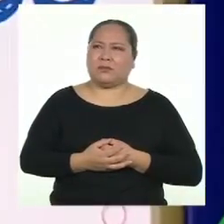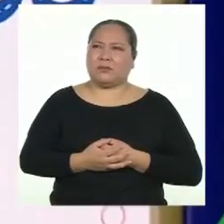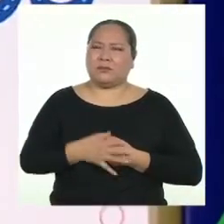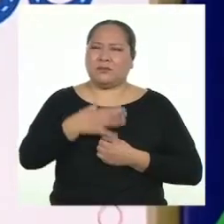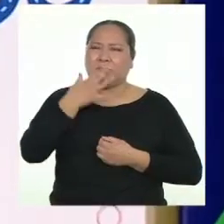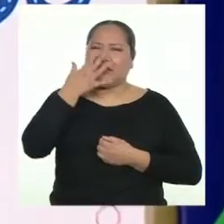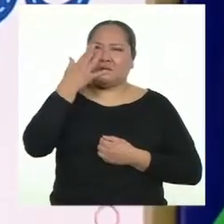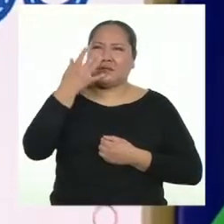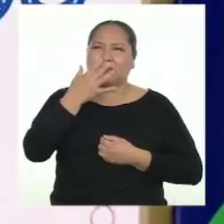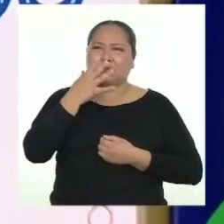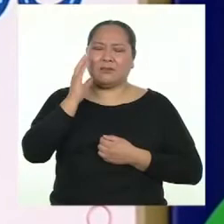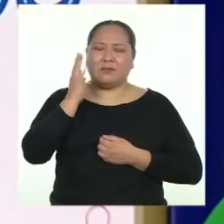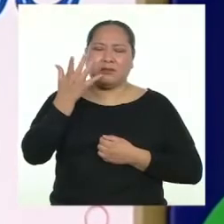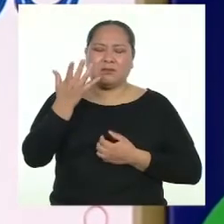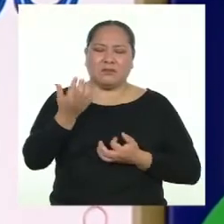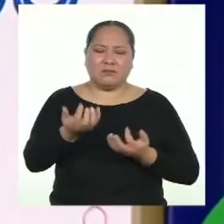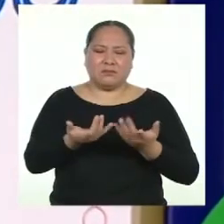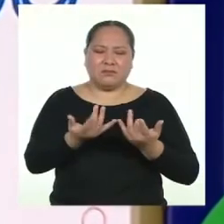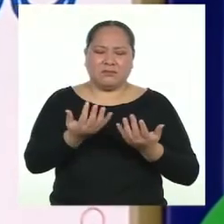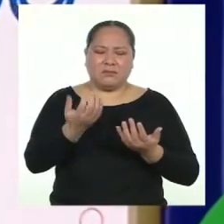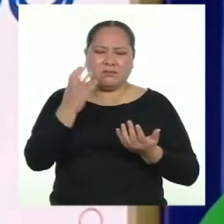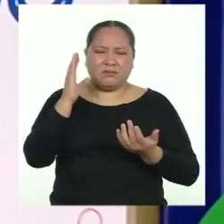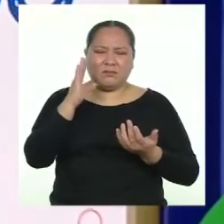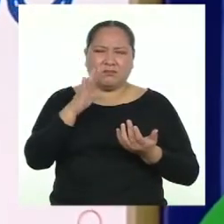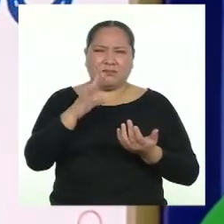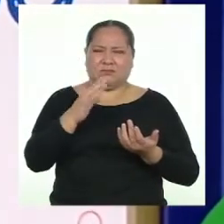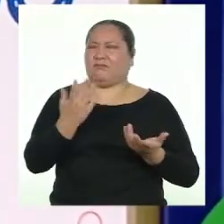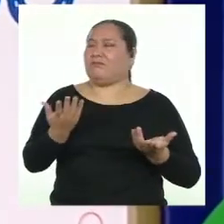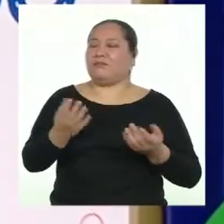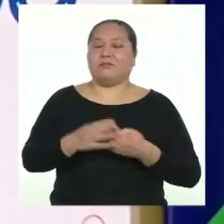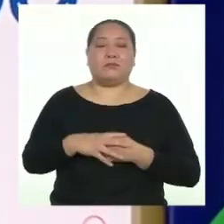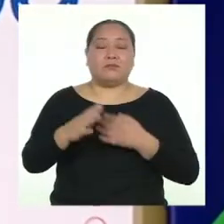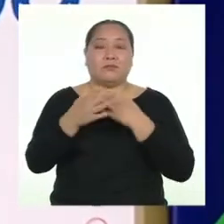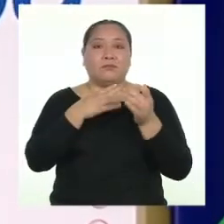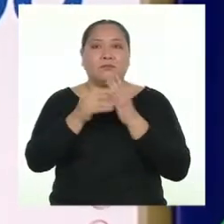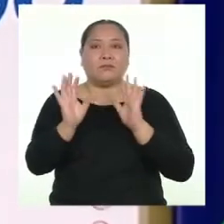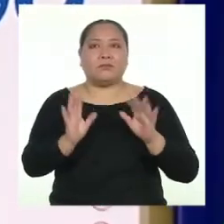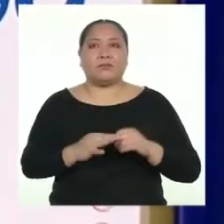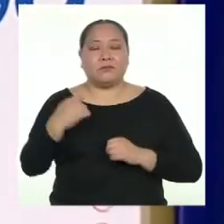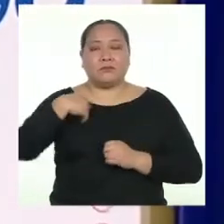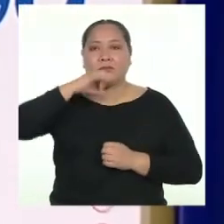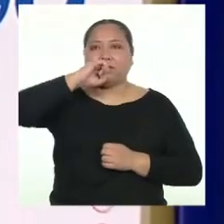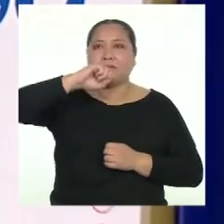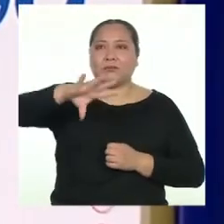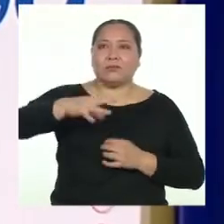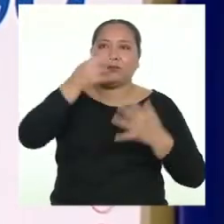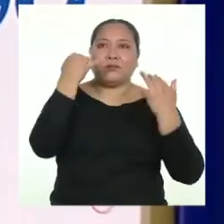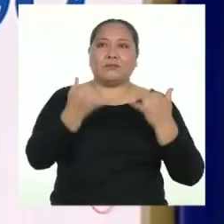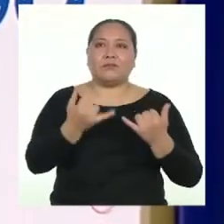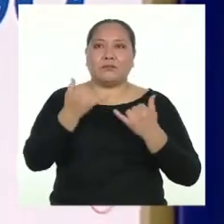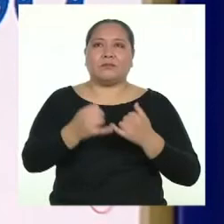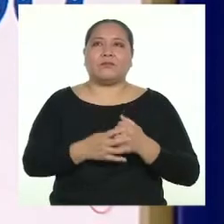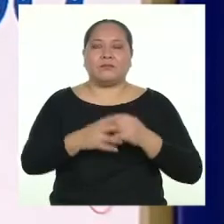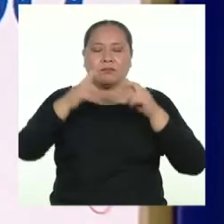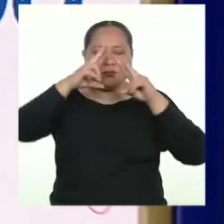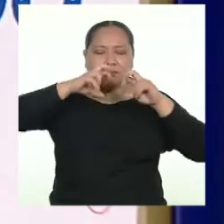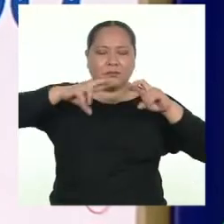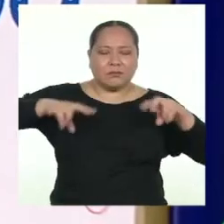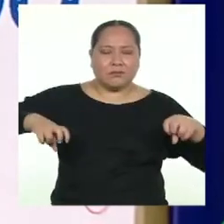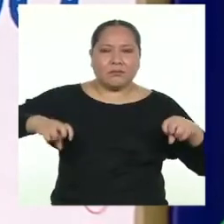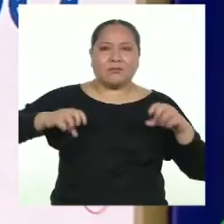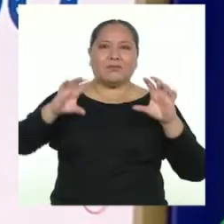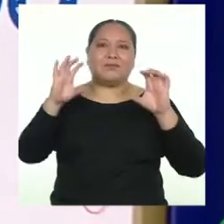huele un poco como a quemado. ¿Qué será? Bueno, no importa. Como les decía, el día de hoy exploraremos el